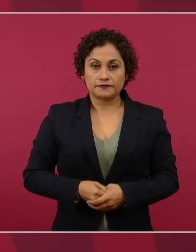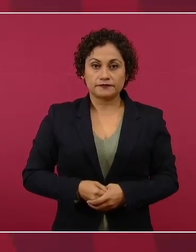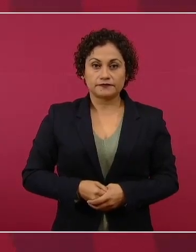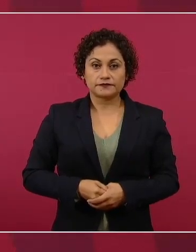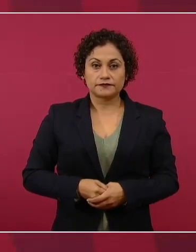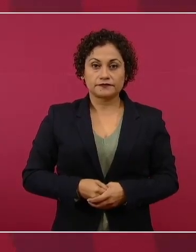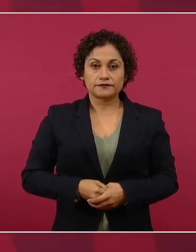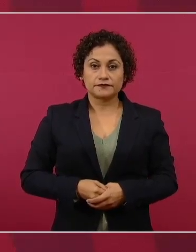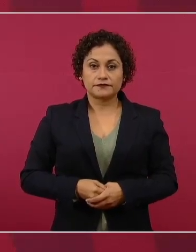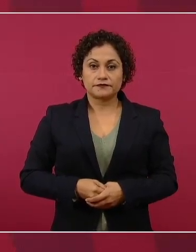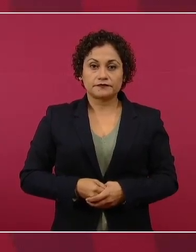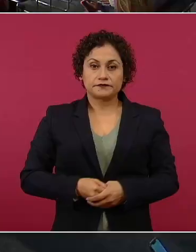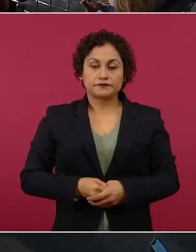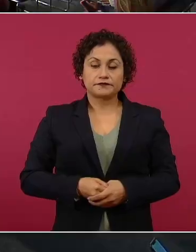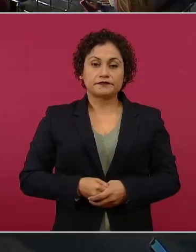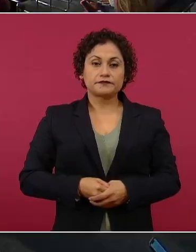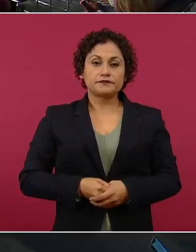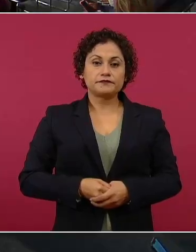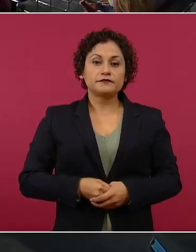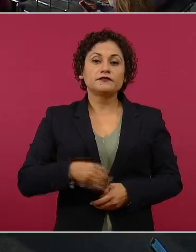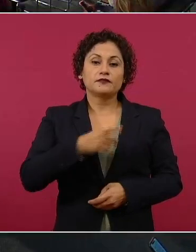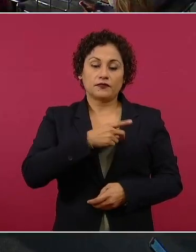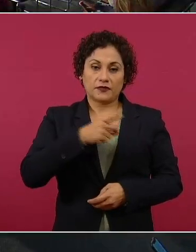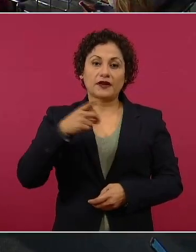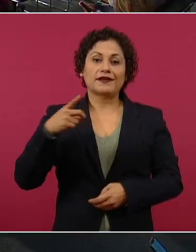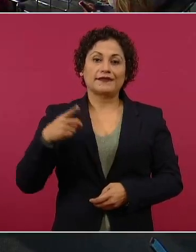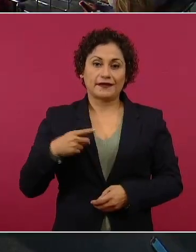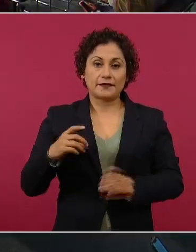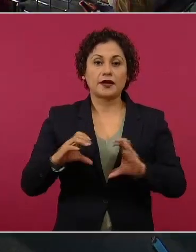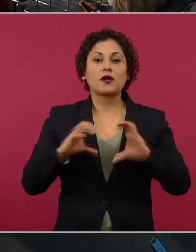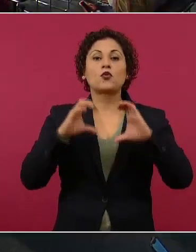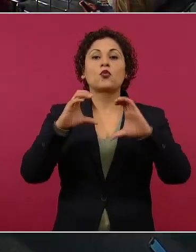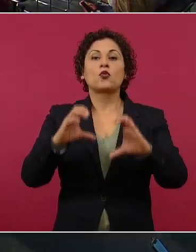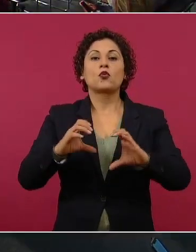se va a cuidar que no compren los votos,